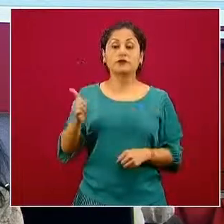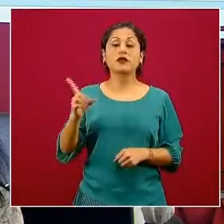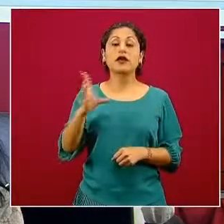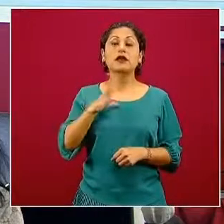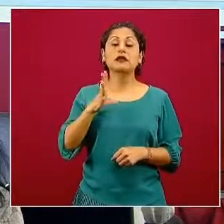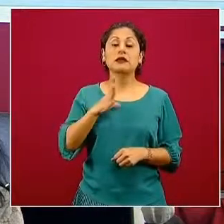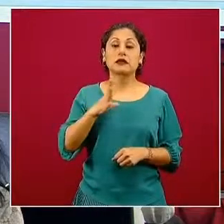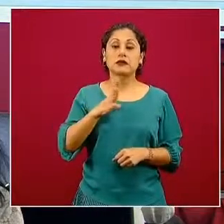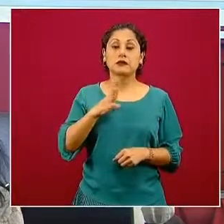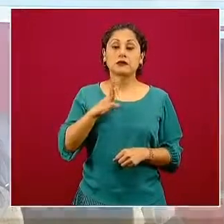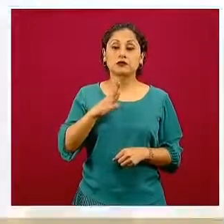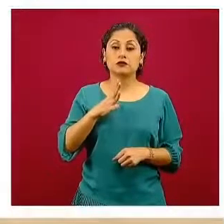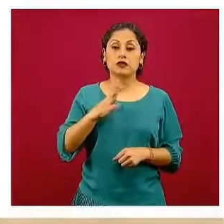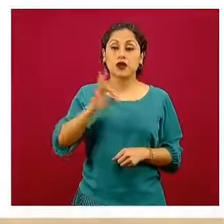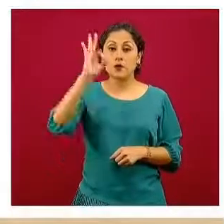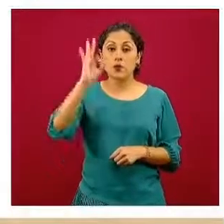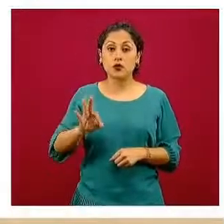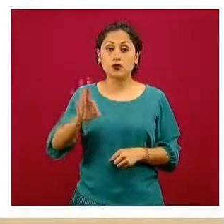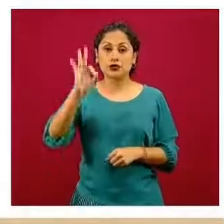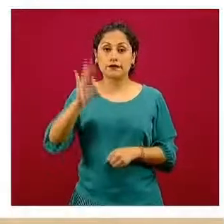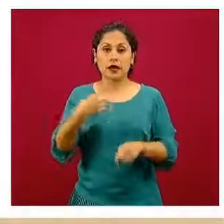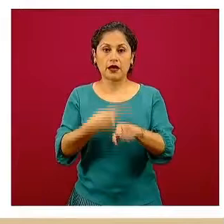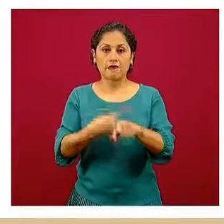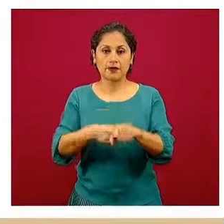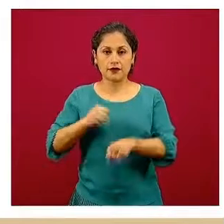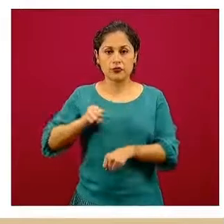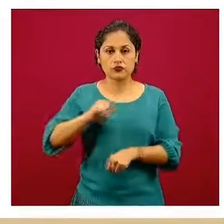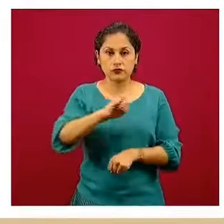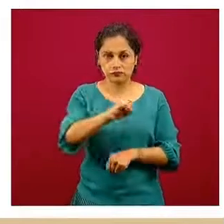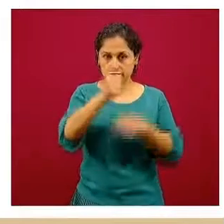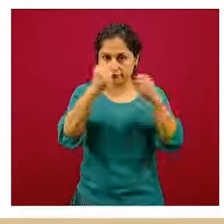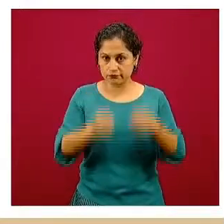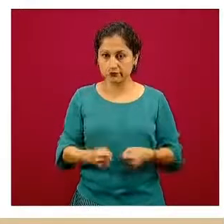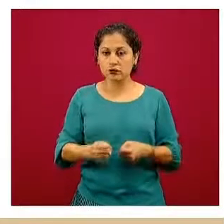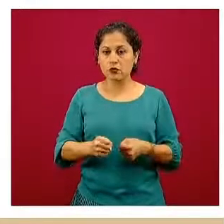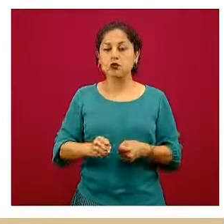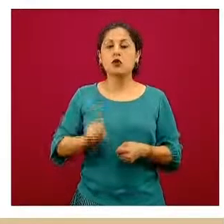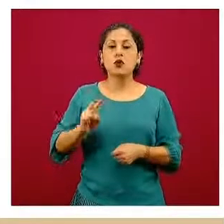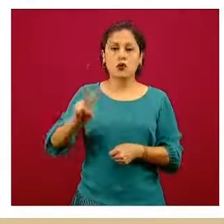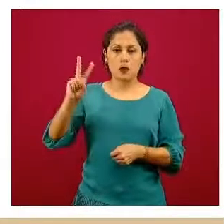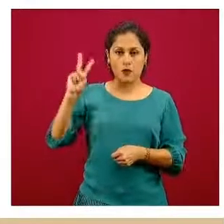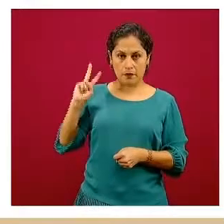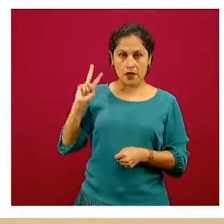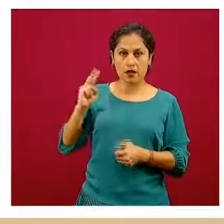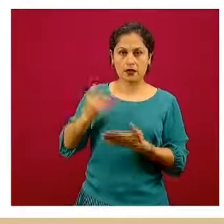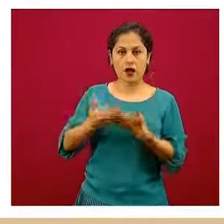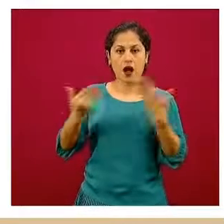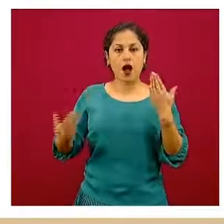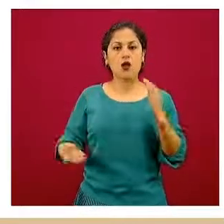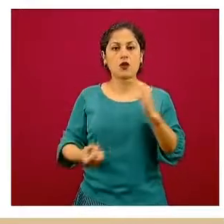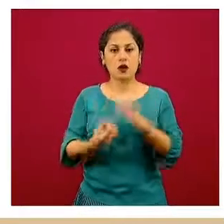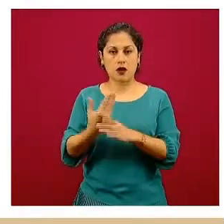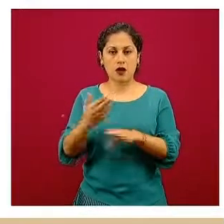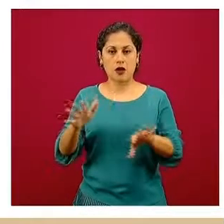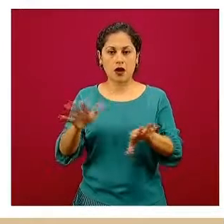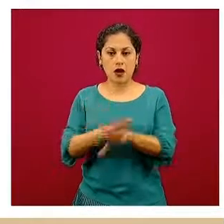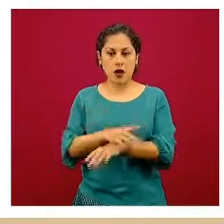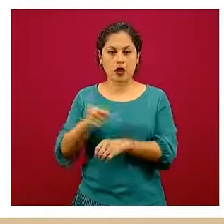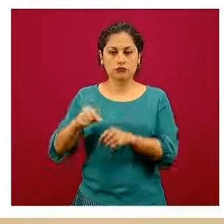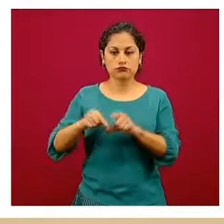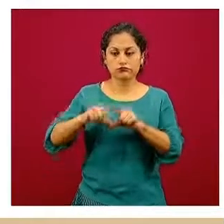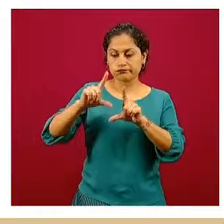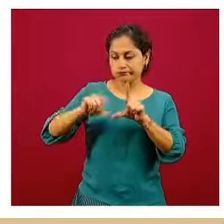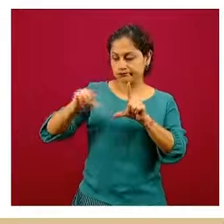los porcentajes de positividad, a diferencia de los que actualizamos el viernes. Aquí lo hacemos por